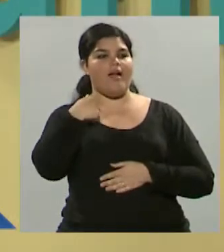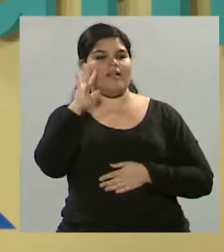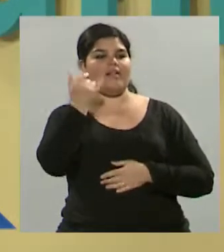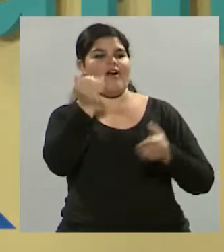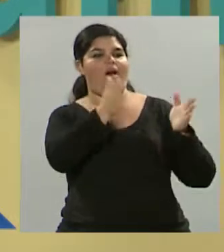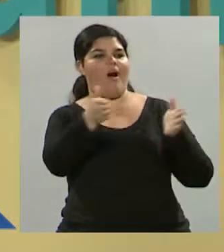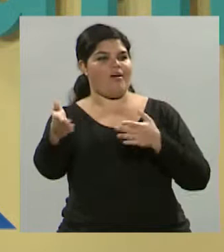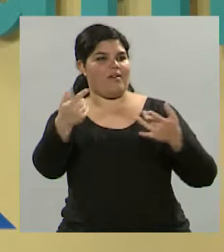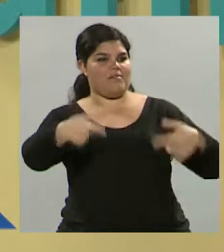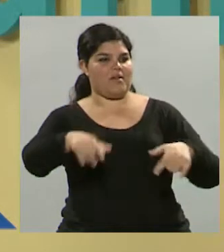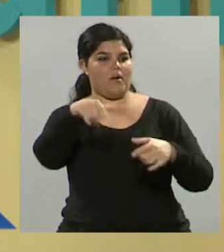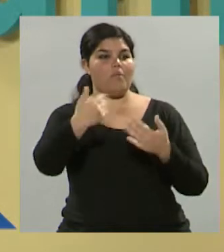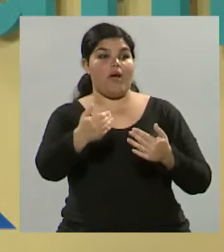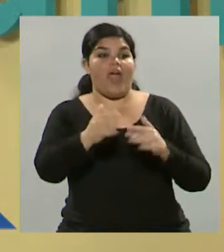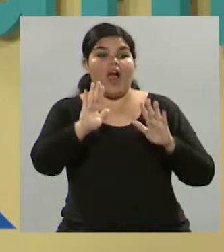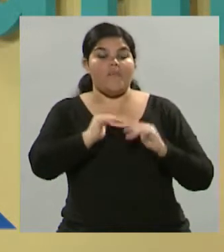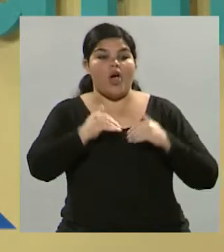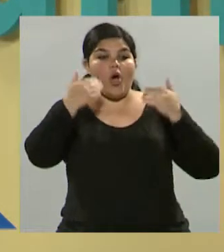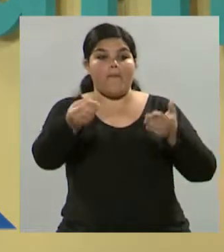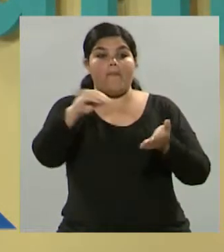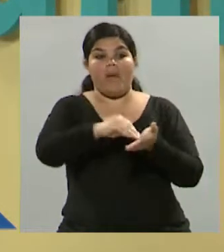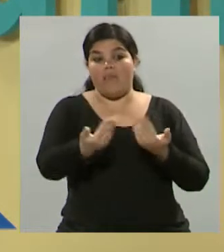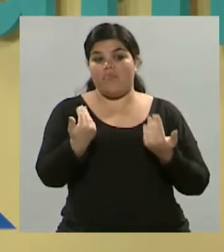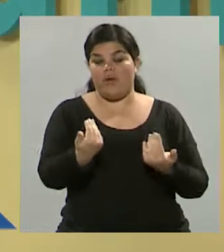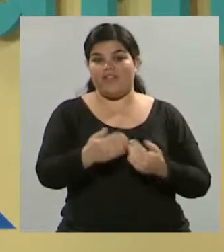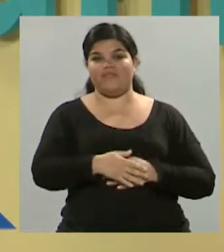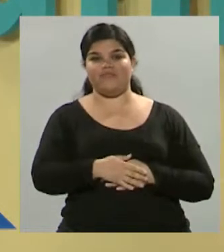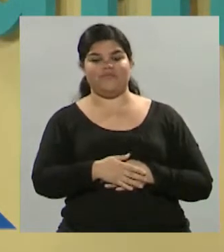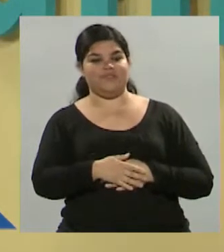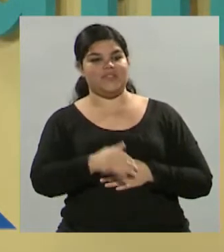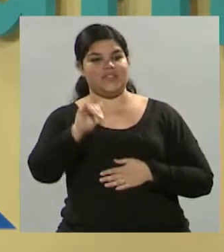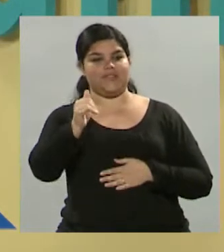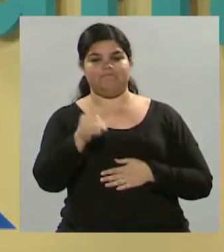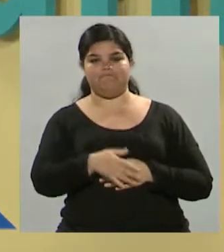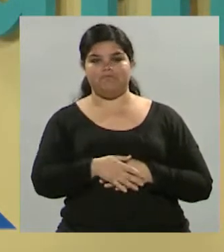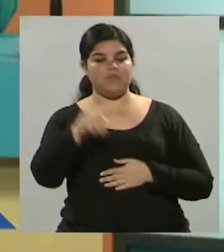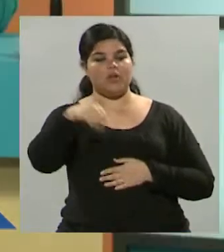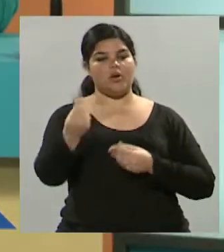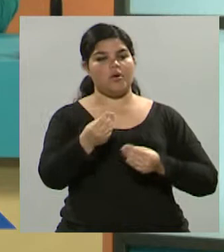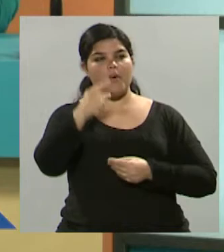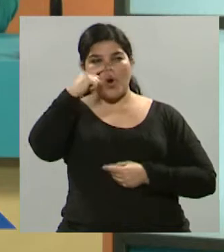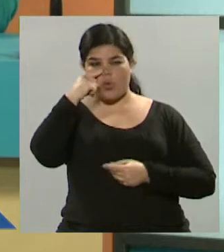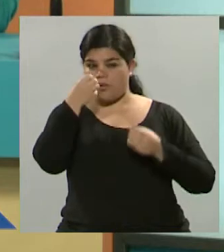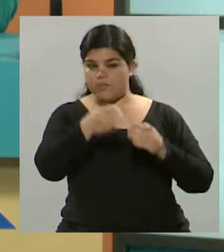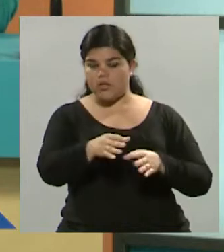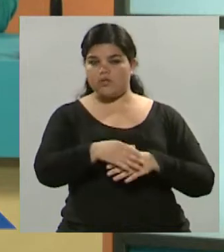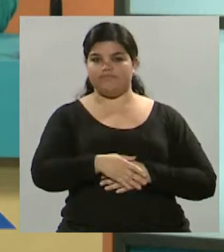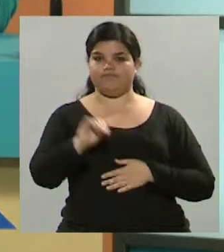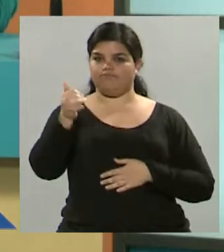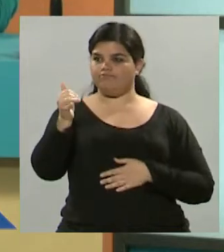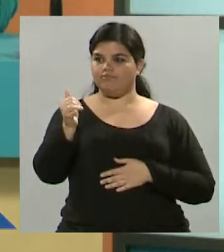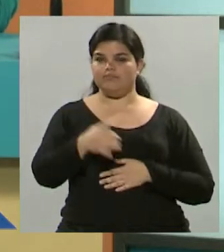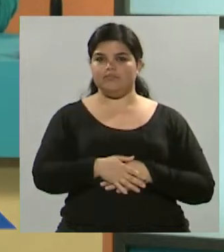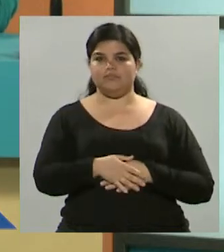sí, posible agregar una función para más adelante mucho mejor, ¿no? Claro. ¿Cómo les fue en este ciclo? Creo que arrancaron en junio, ¿no? Sí, Con lo que